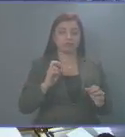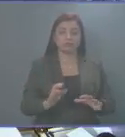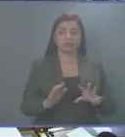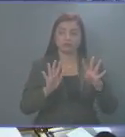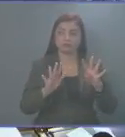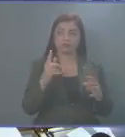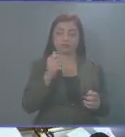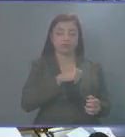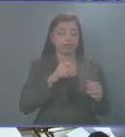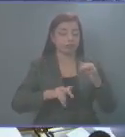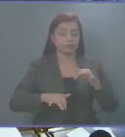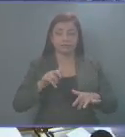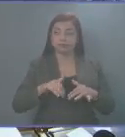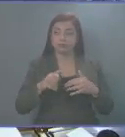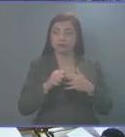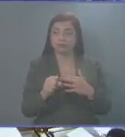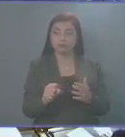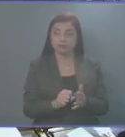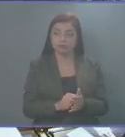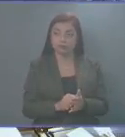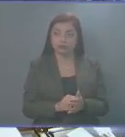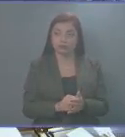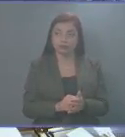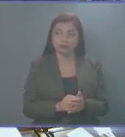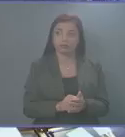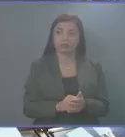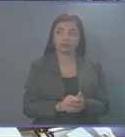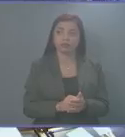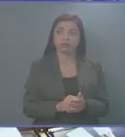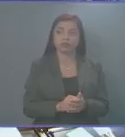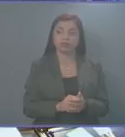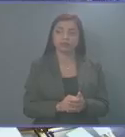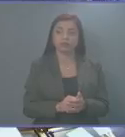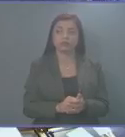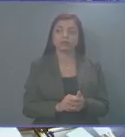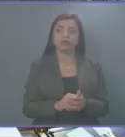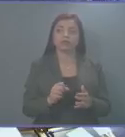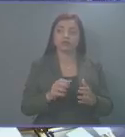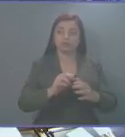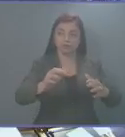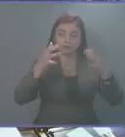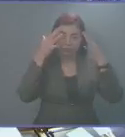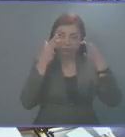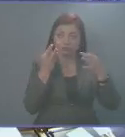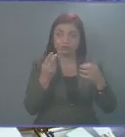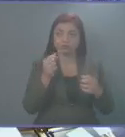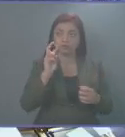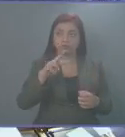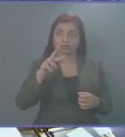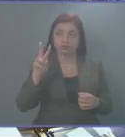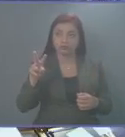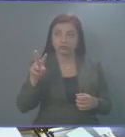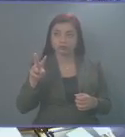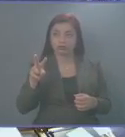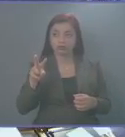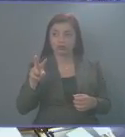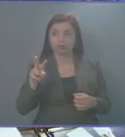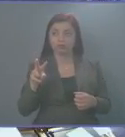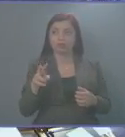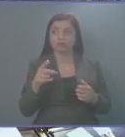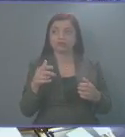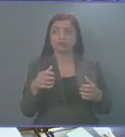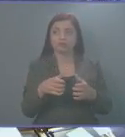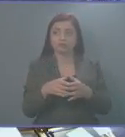Señores secretarios, Asamblea Legislativa presente. Dictamen número 22, favorable.